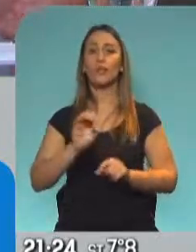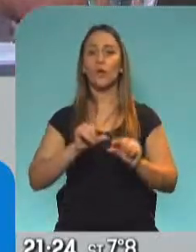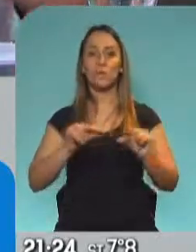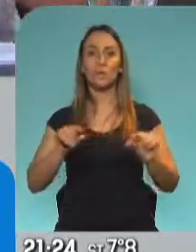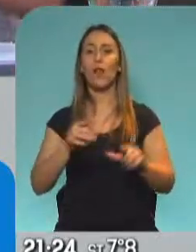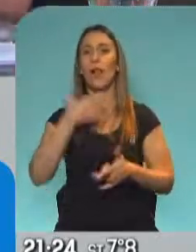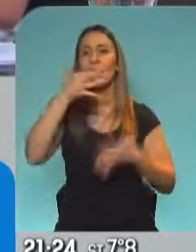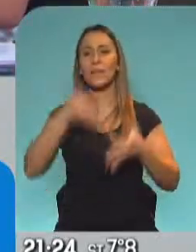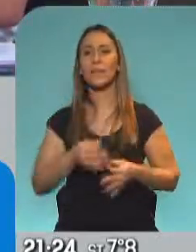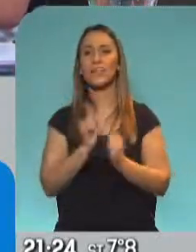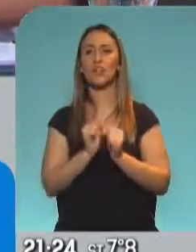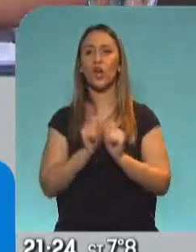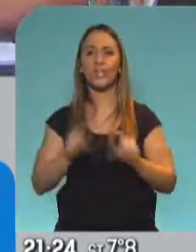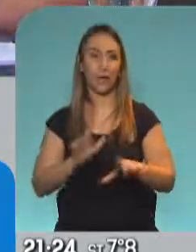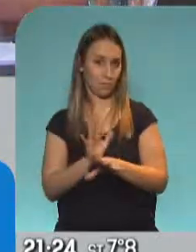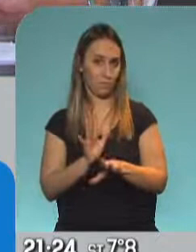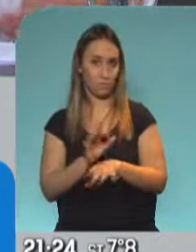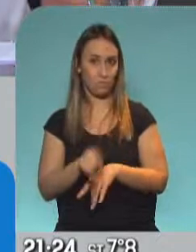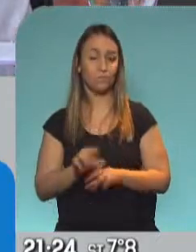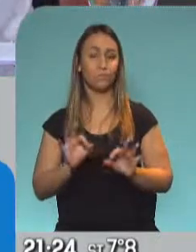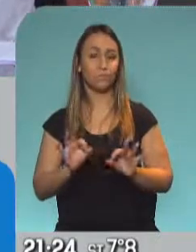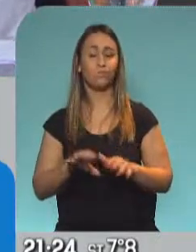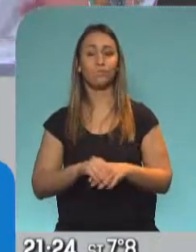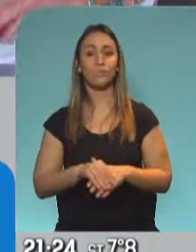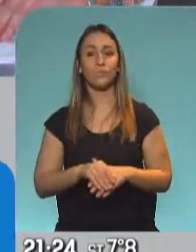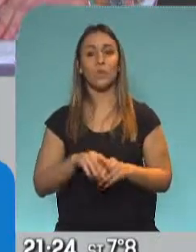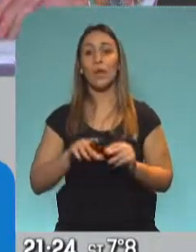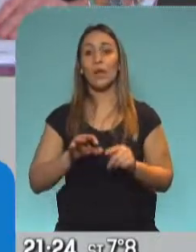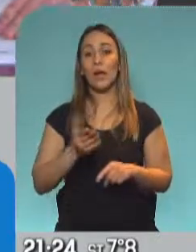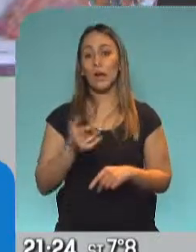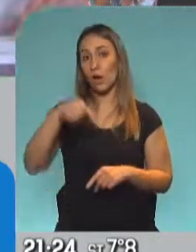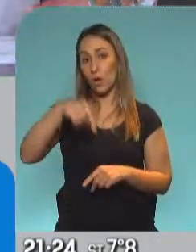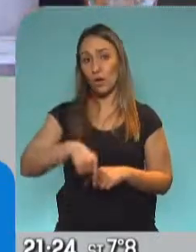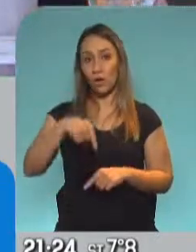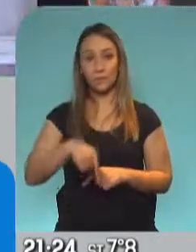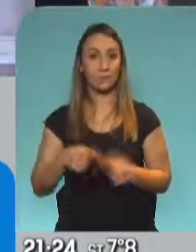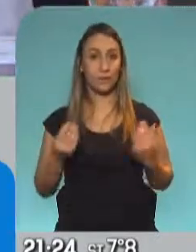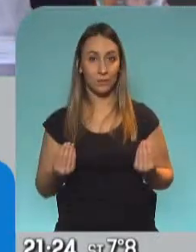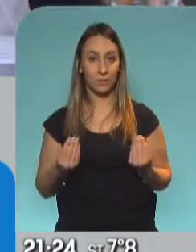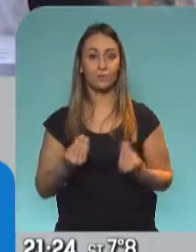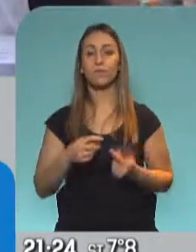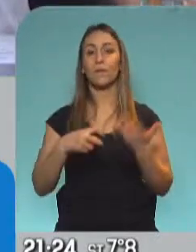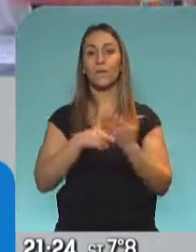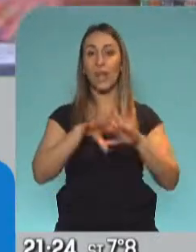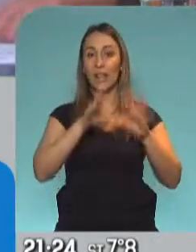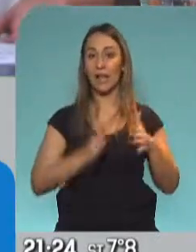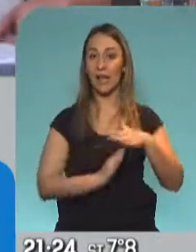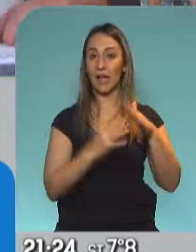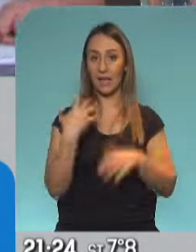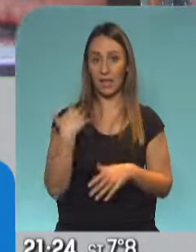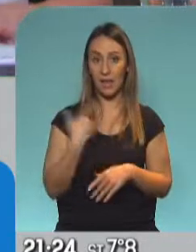la verdad histórica. Cerrado el caso, listo, otra cosa. Bueno, lo que pasó en el día de hoy es que la Fiscalía General